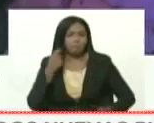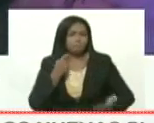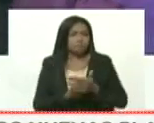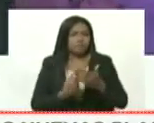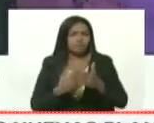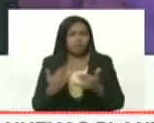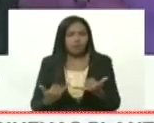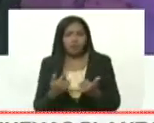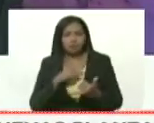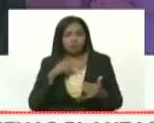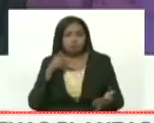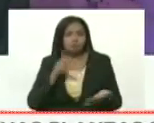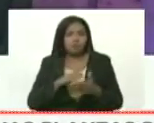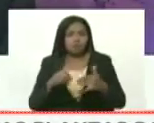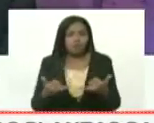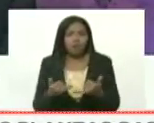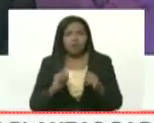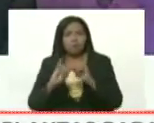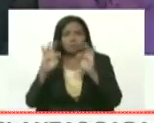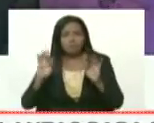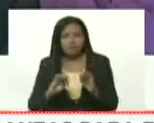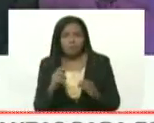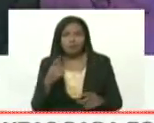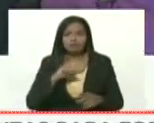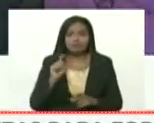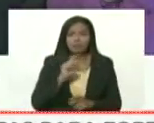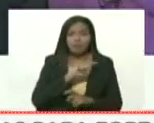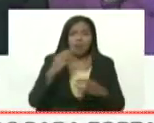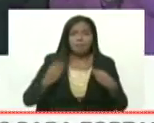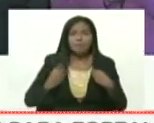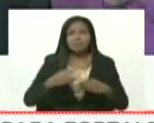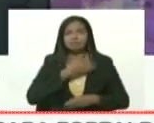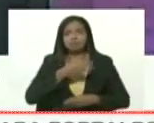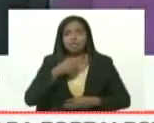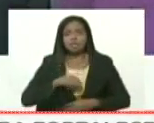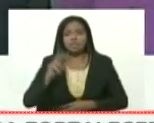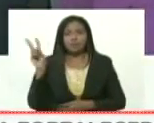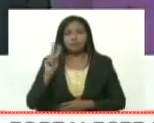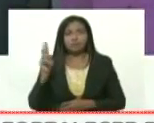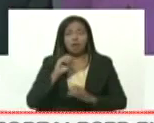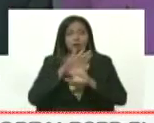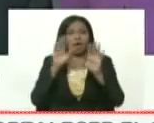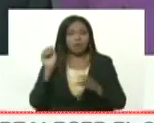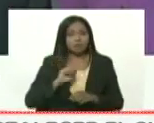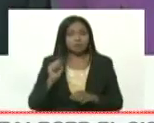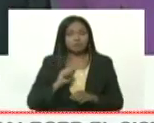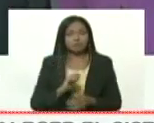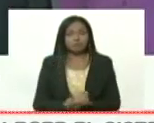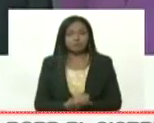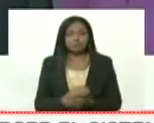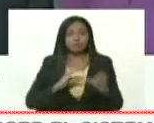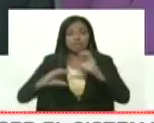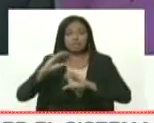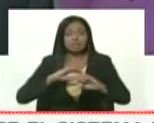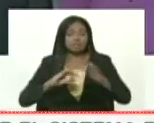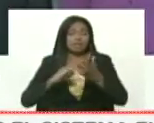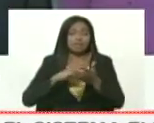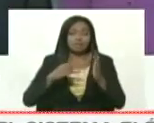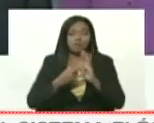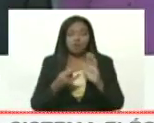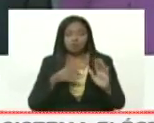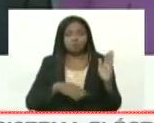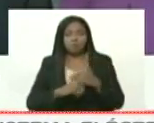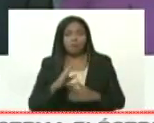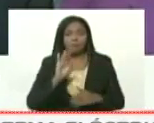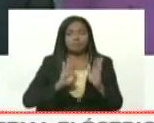ya entrarle a estos equipos que son prioritarios para la vida social de Venezuela. Claro que sí, es así. Con la ciencia y tecnología vamos